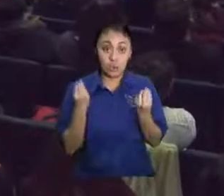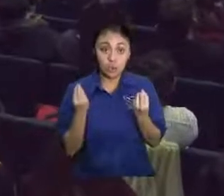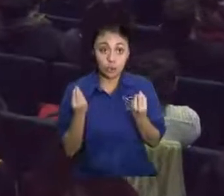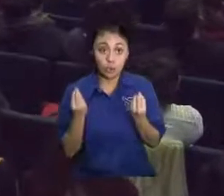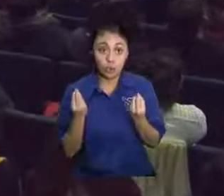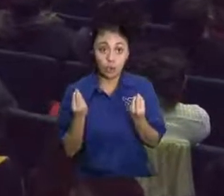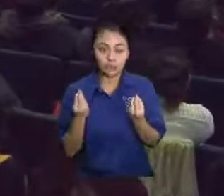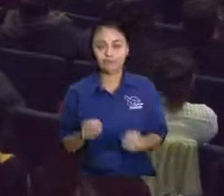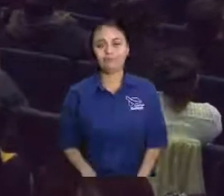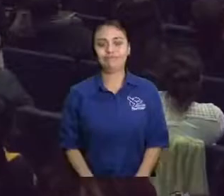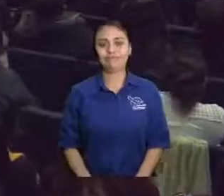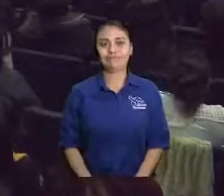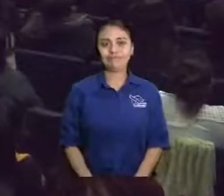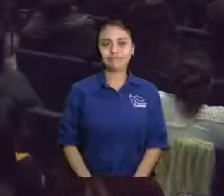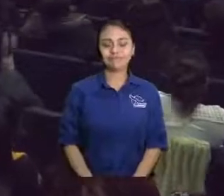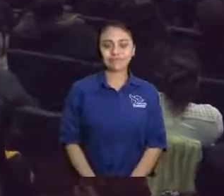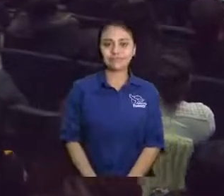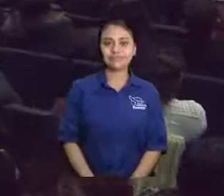Y pachuco.